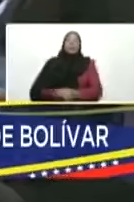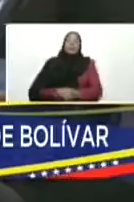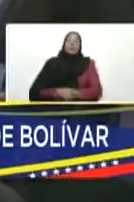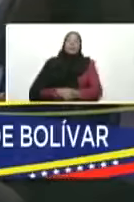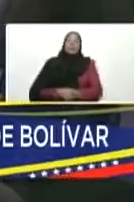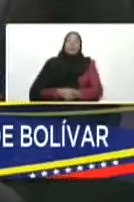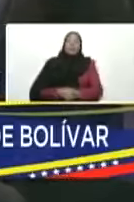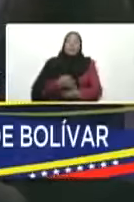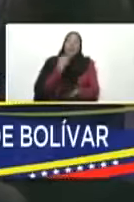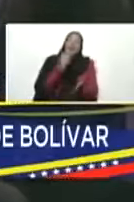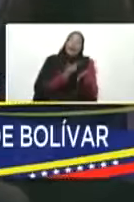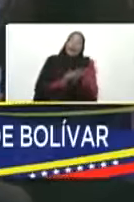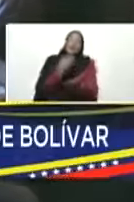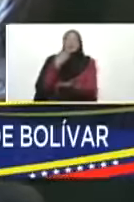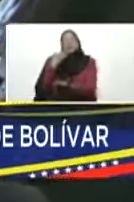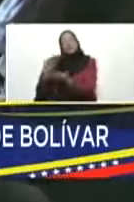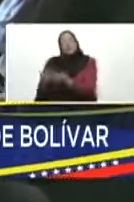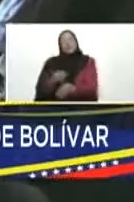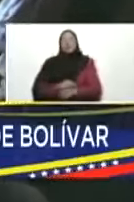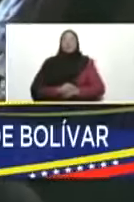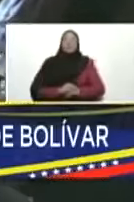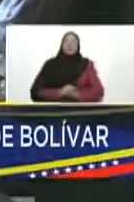Aleikum salam. Gracias, muchas gracias.